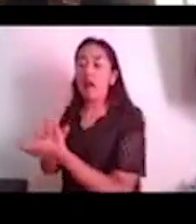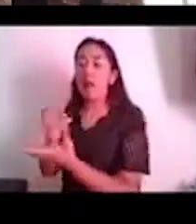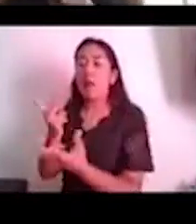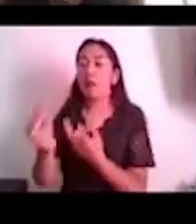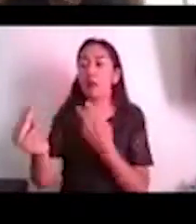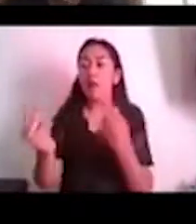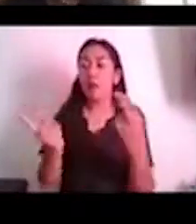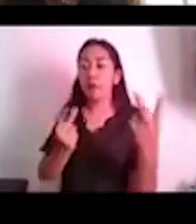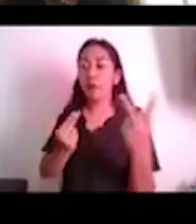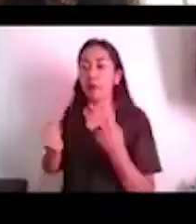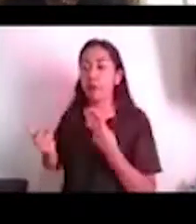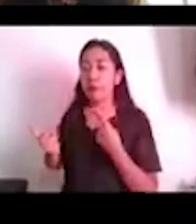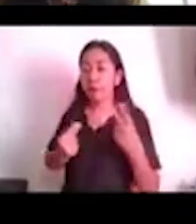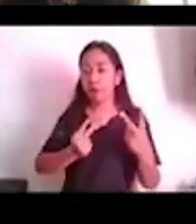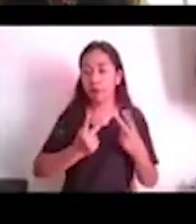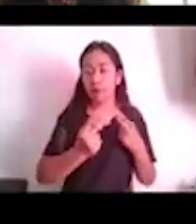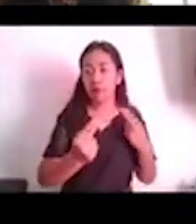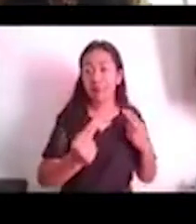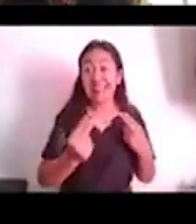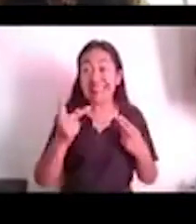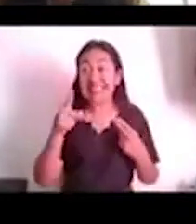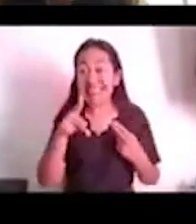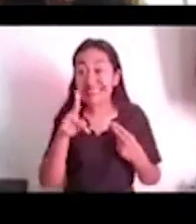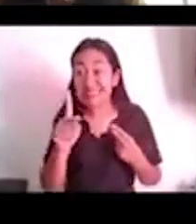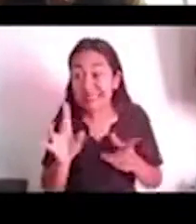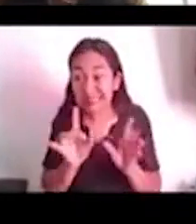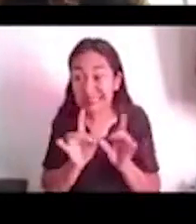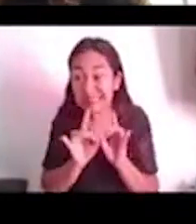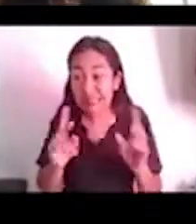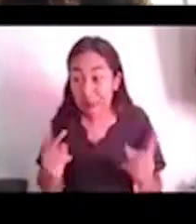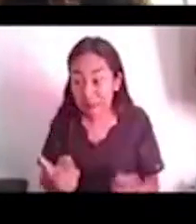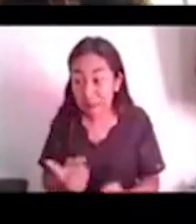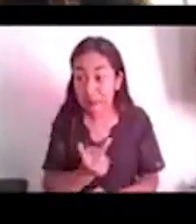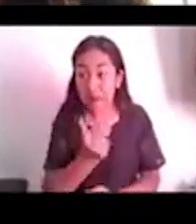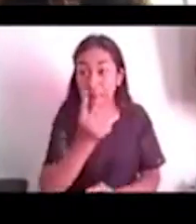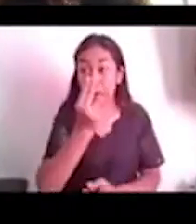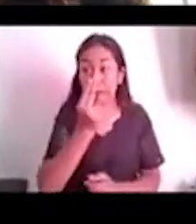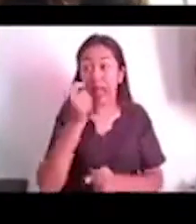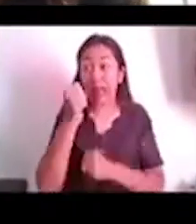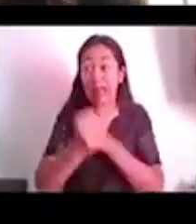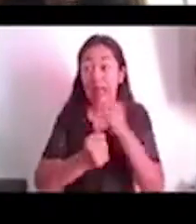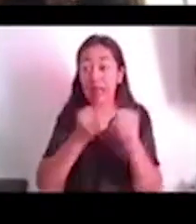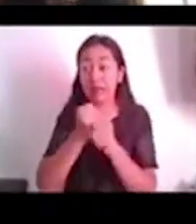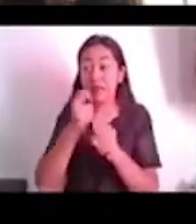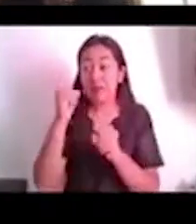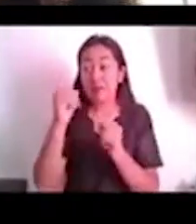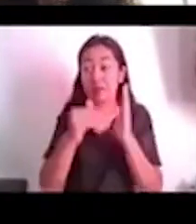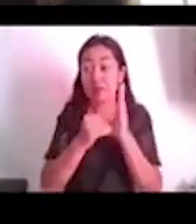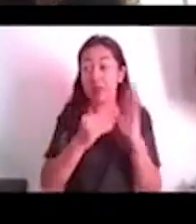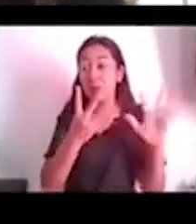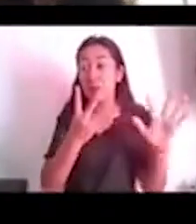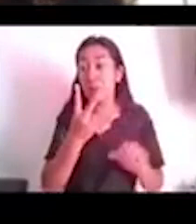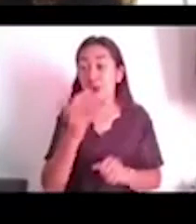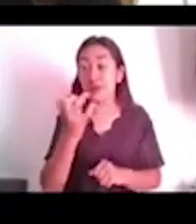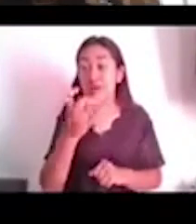gran pretexto para la guerra entre Tlatelolco y Tenochtitlán en 1473, donde son en